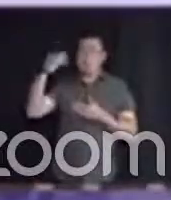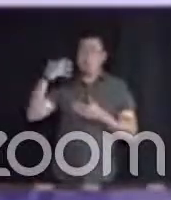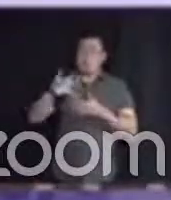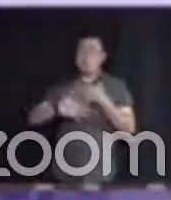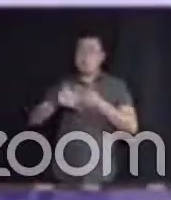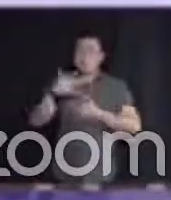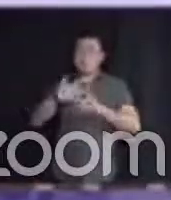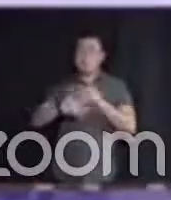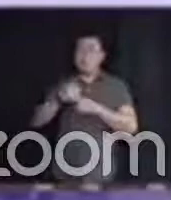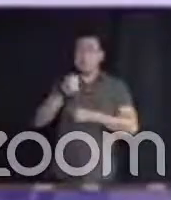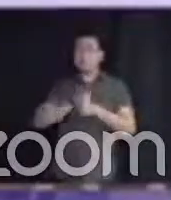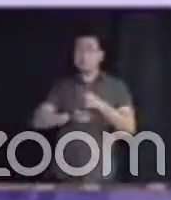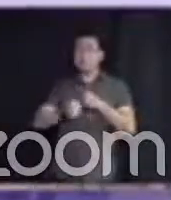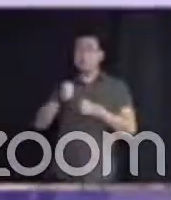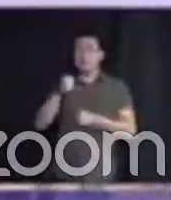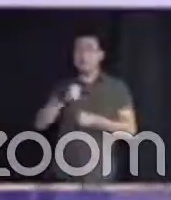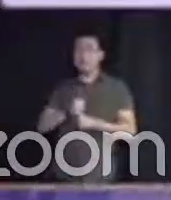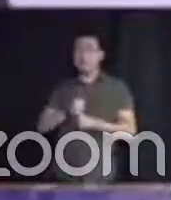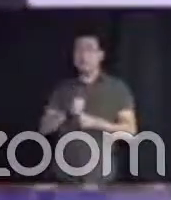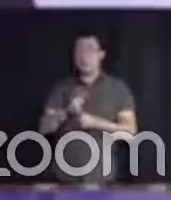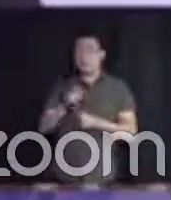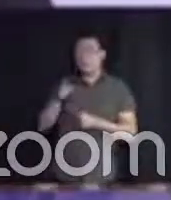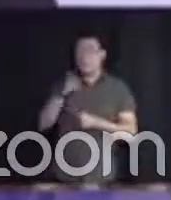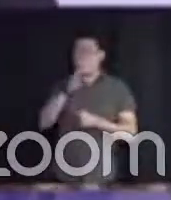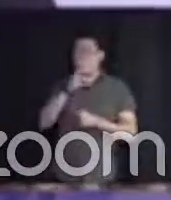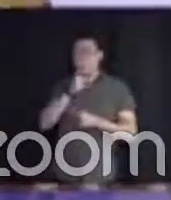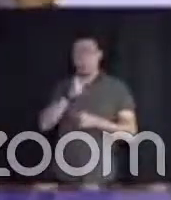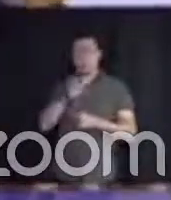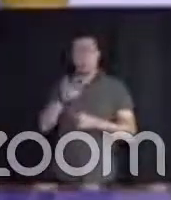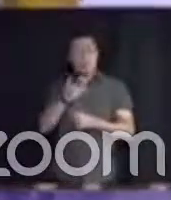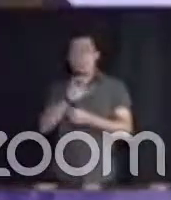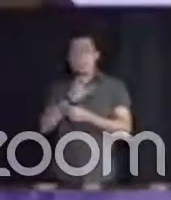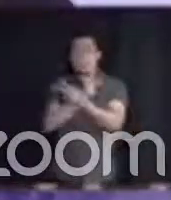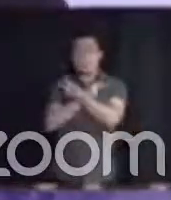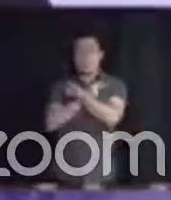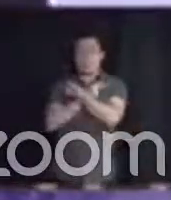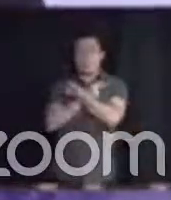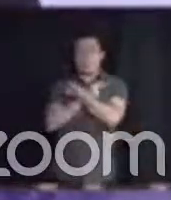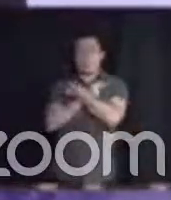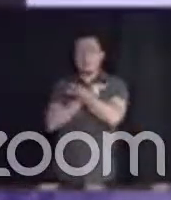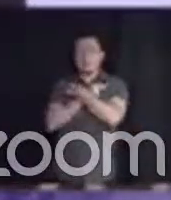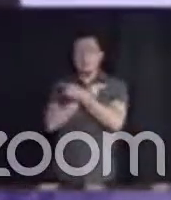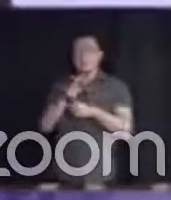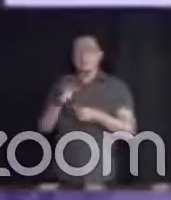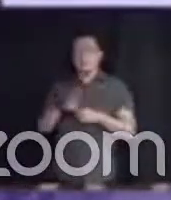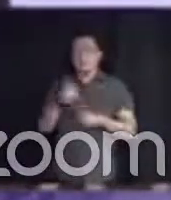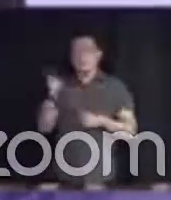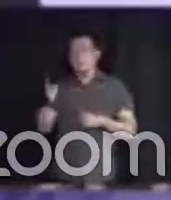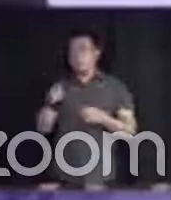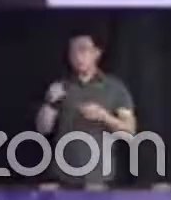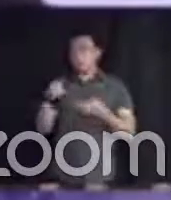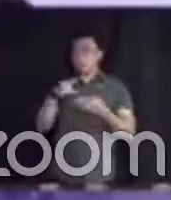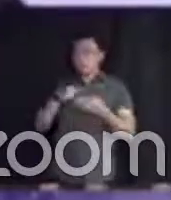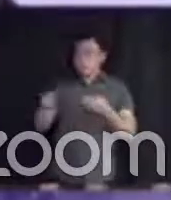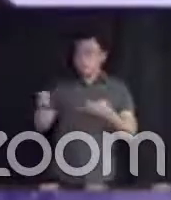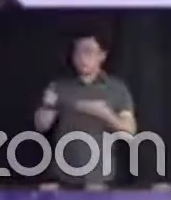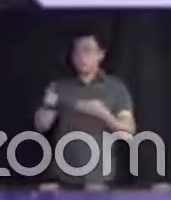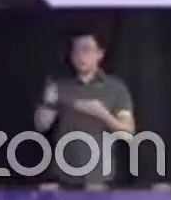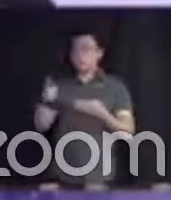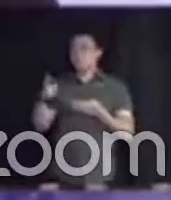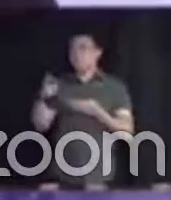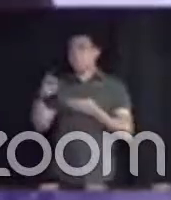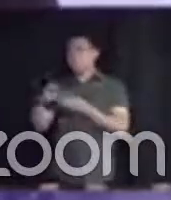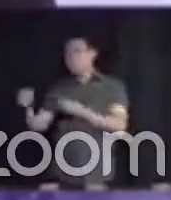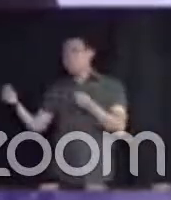de 15 años de mi esposo, que no podía tener vacaciones porque íbamos un